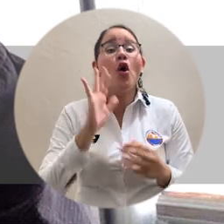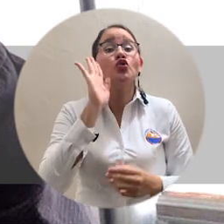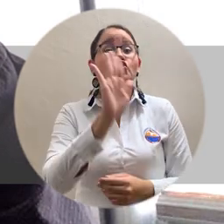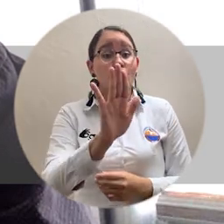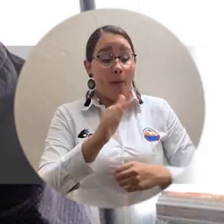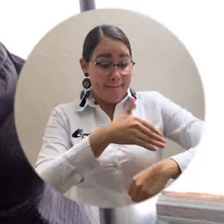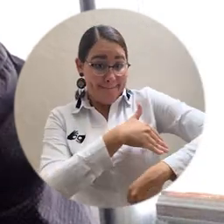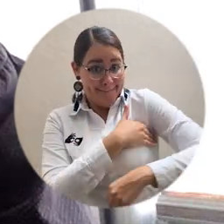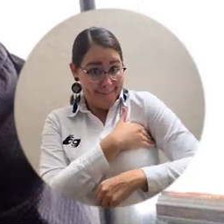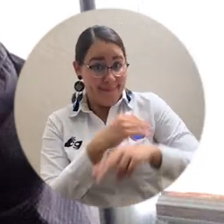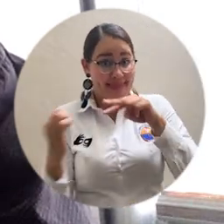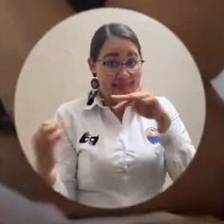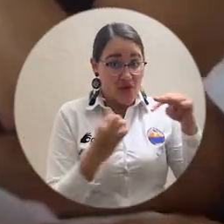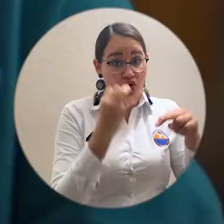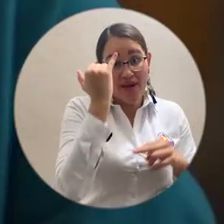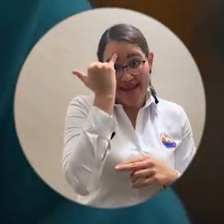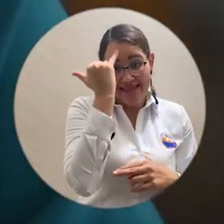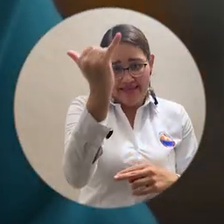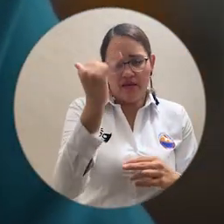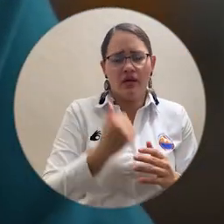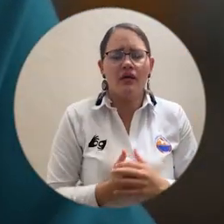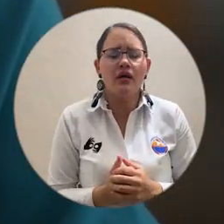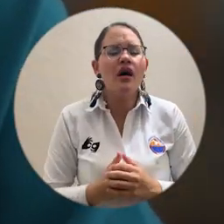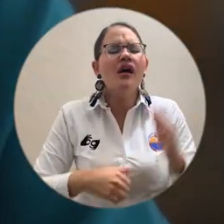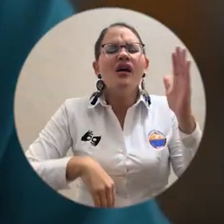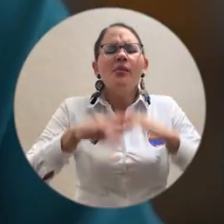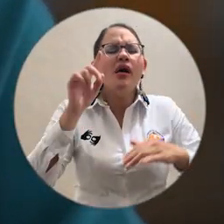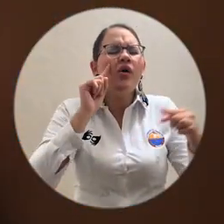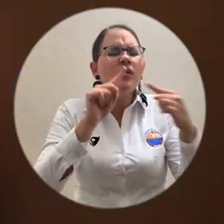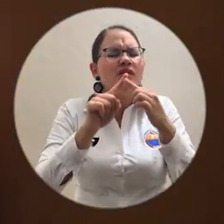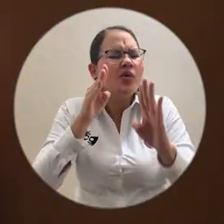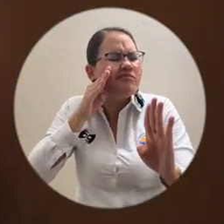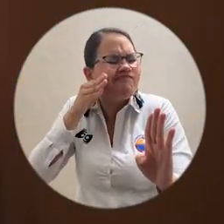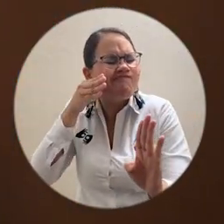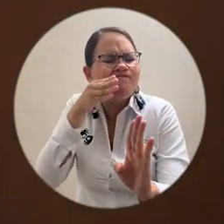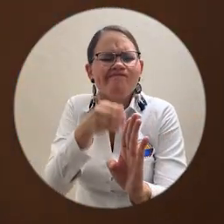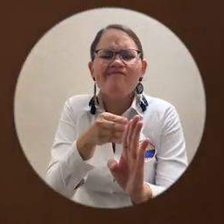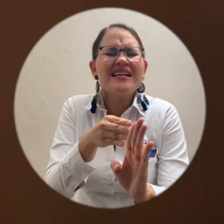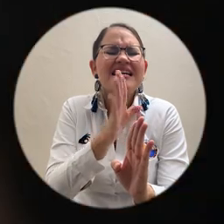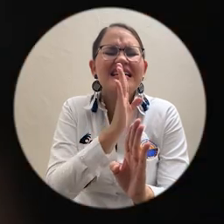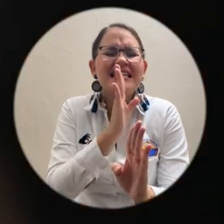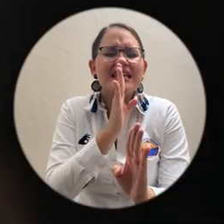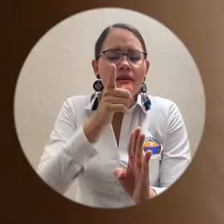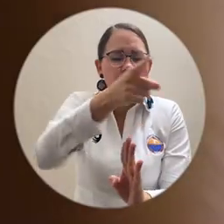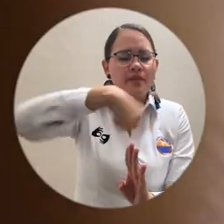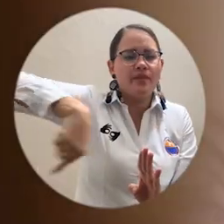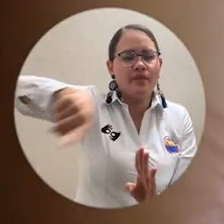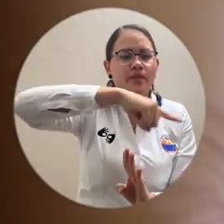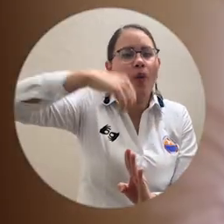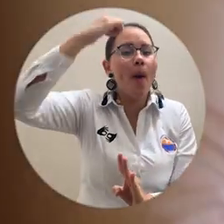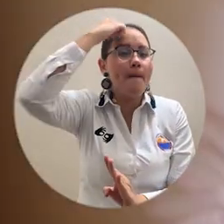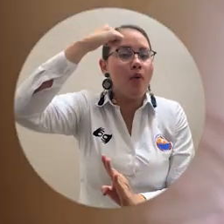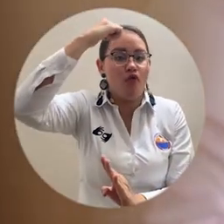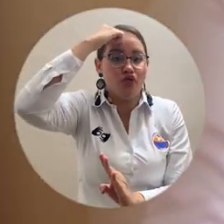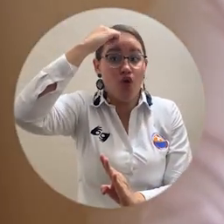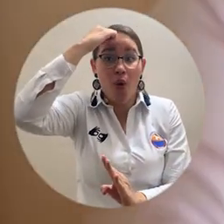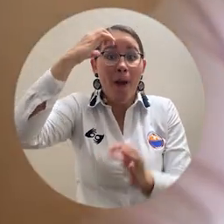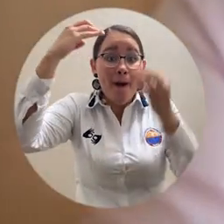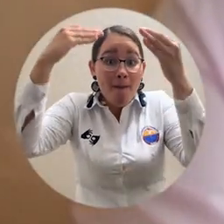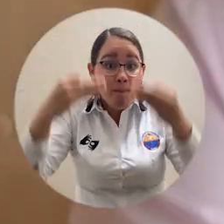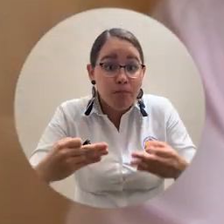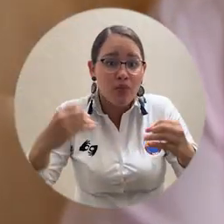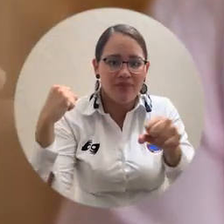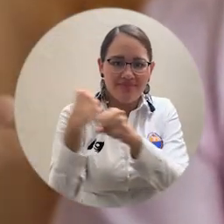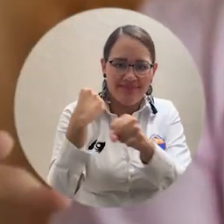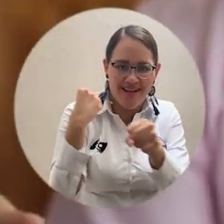principalmente y exclusivamente a los docentes en ejercicio del magisterio, es decir, docentes que